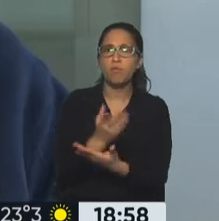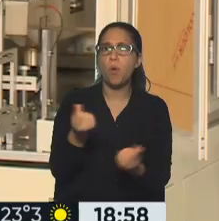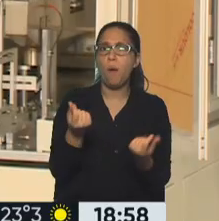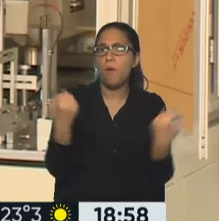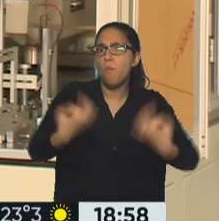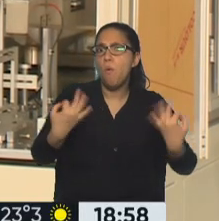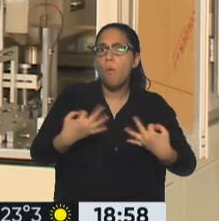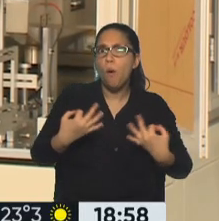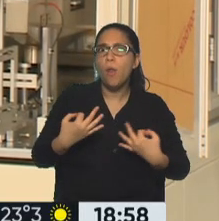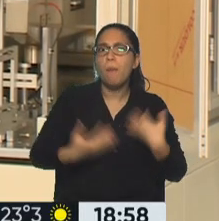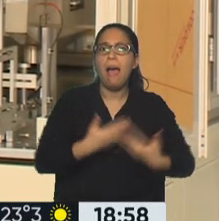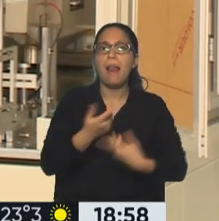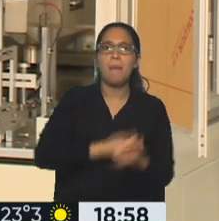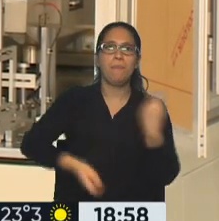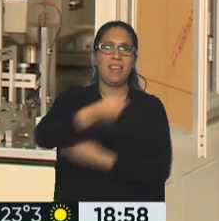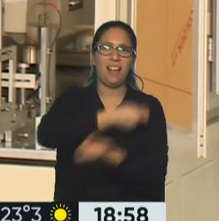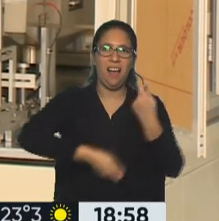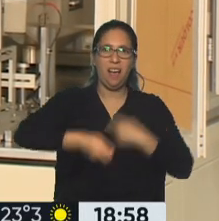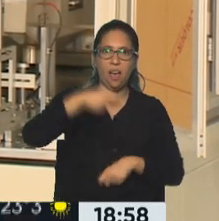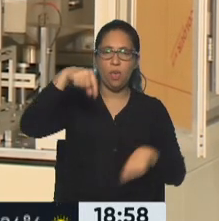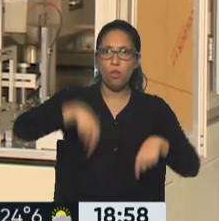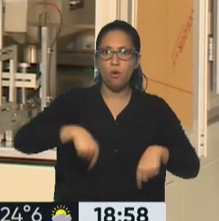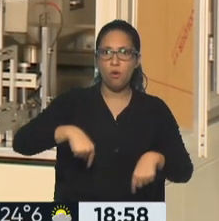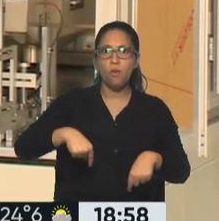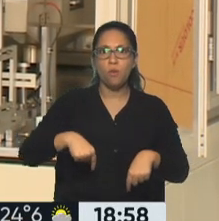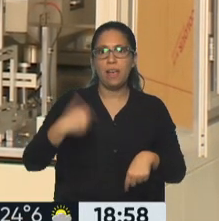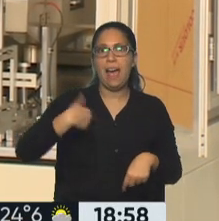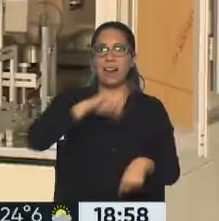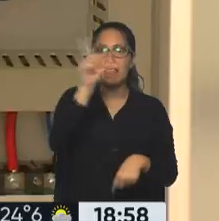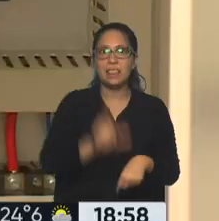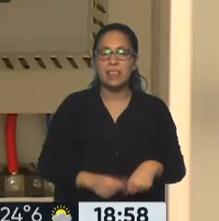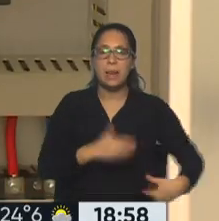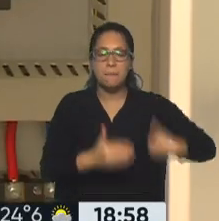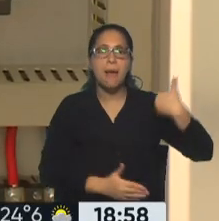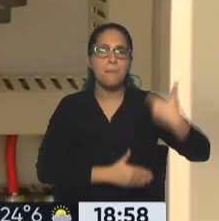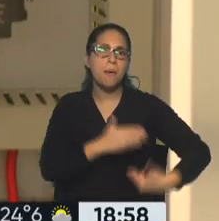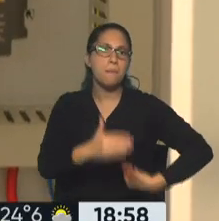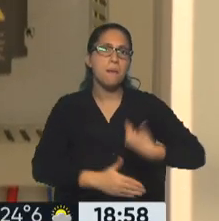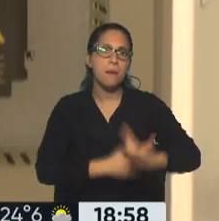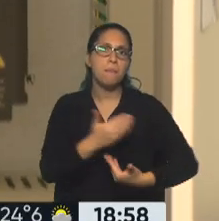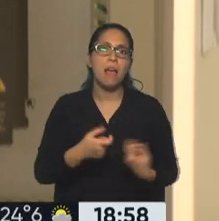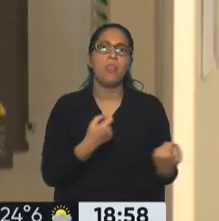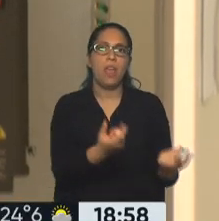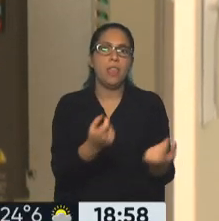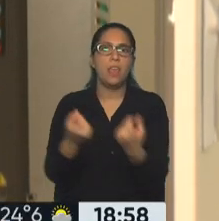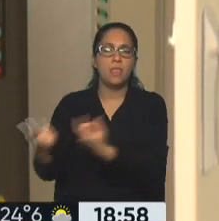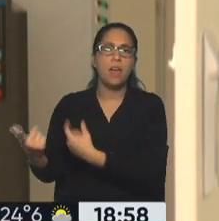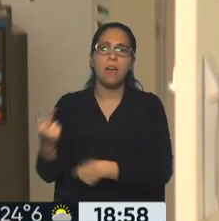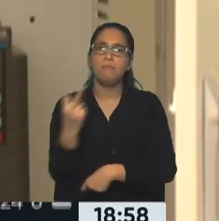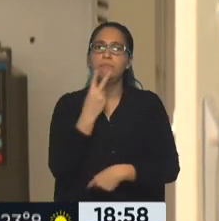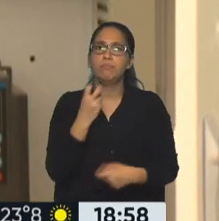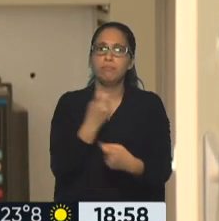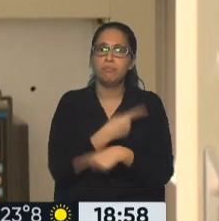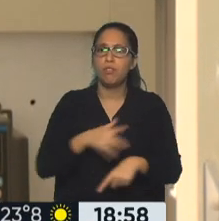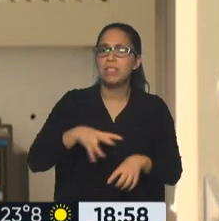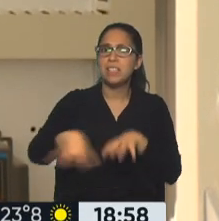este mercado que yo te comentaba, que está avanzando en la Argentina, que es abastecimiento a sectores que hoy